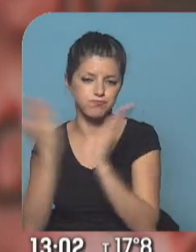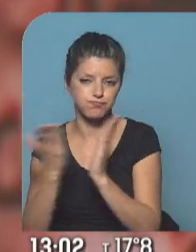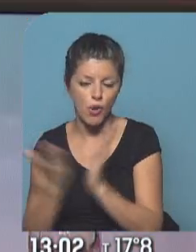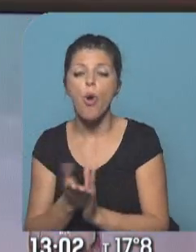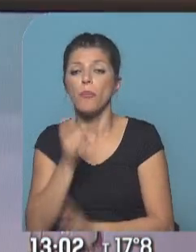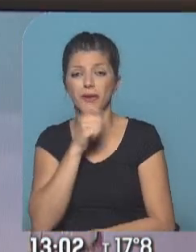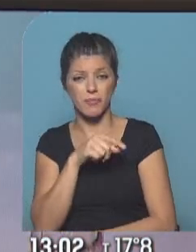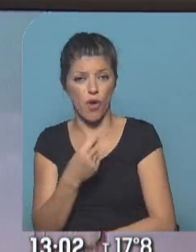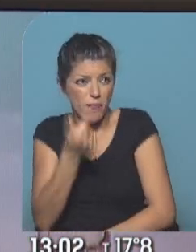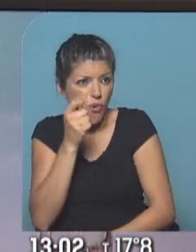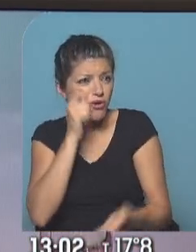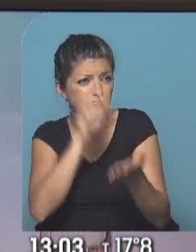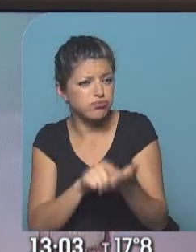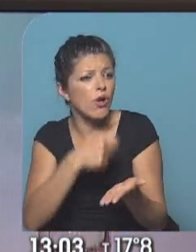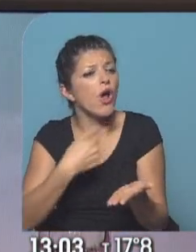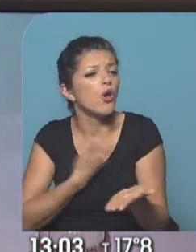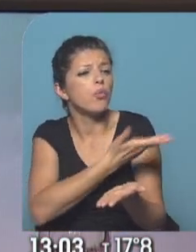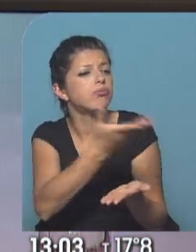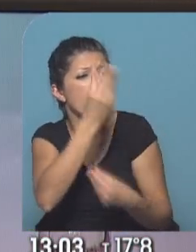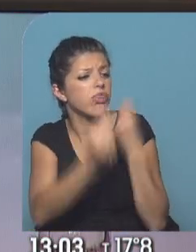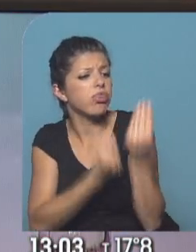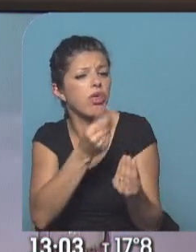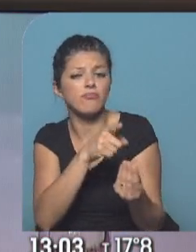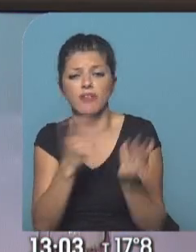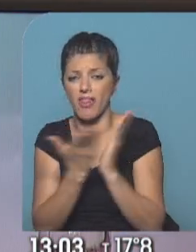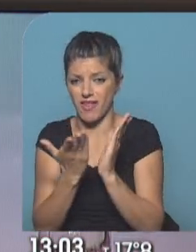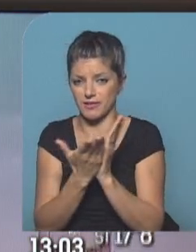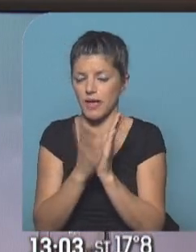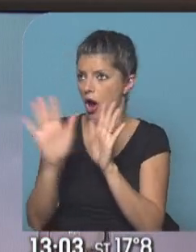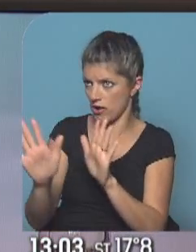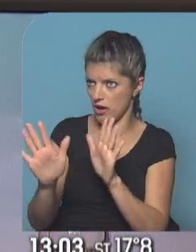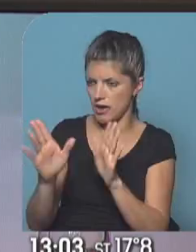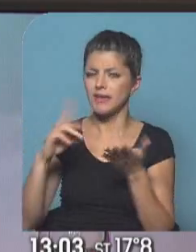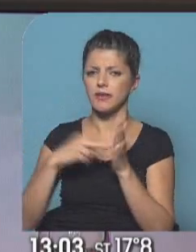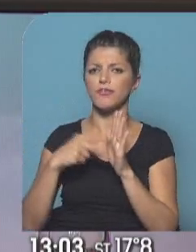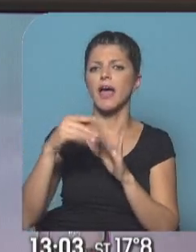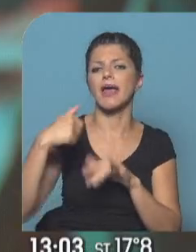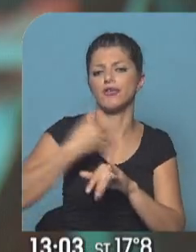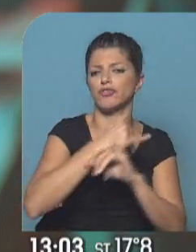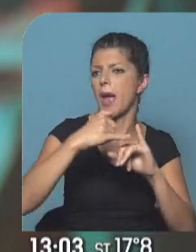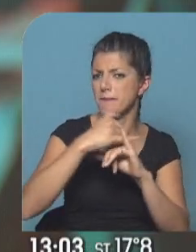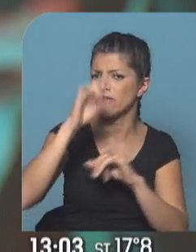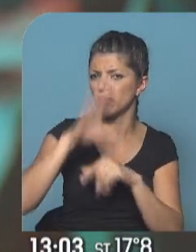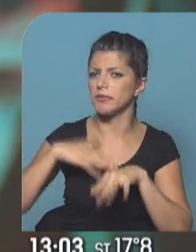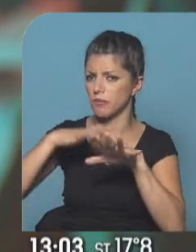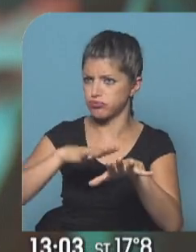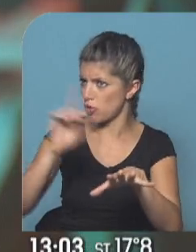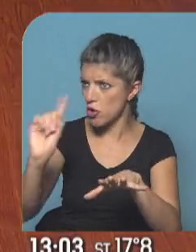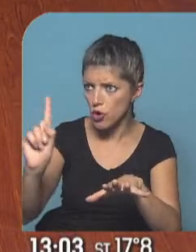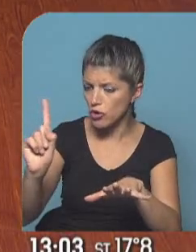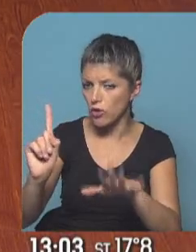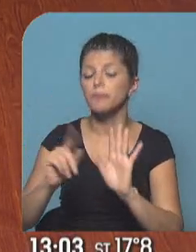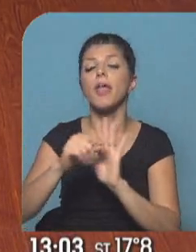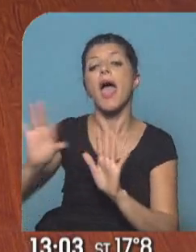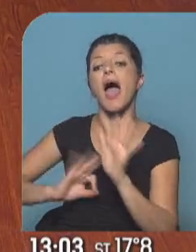barrios populares. Eso no significa decir que solo es la clase media la que se moviliza, también hay apoyo popular, y en las elecciones de 2015 en zonas